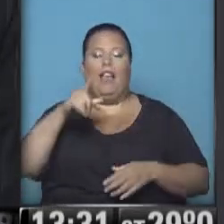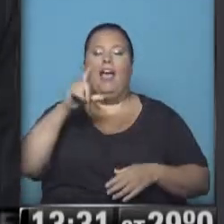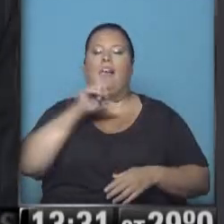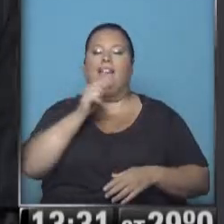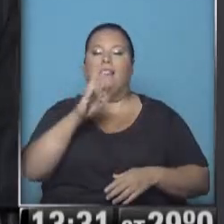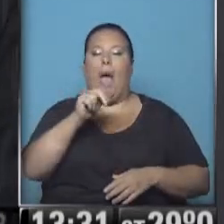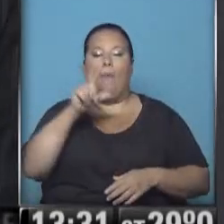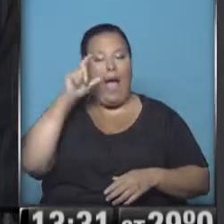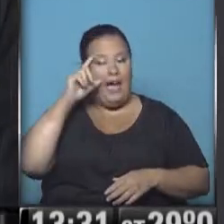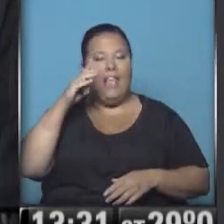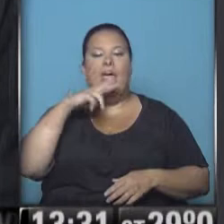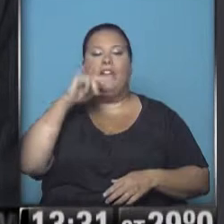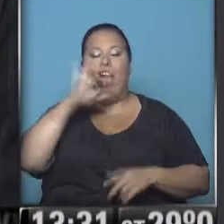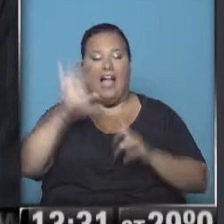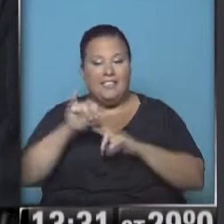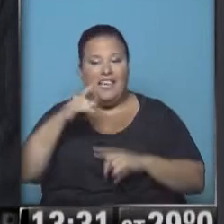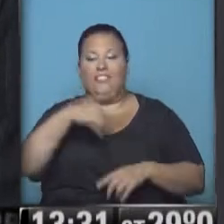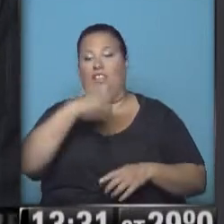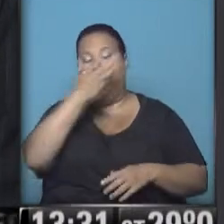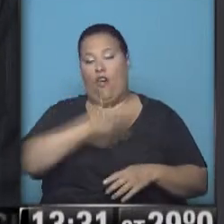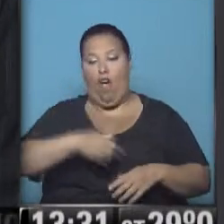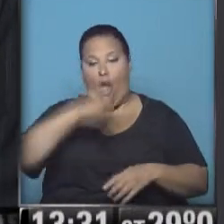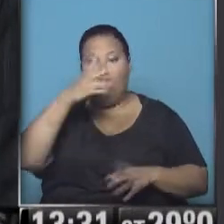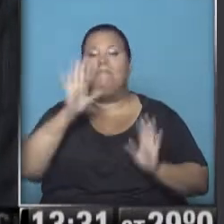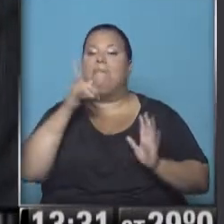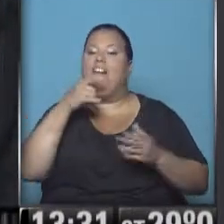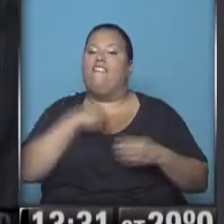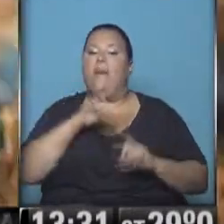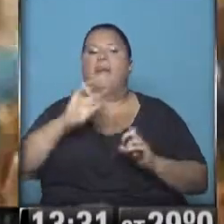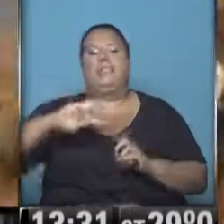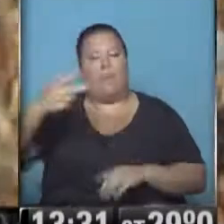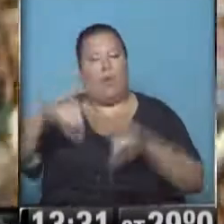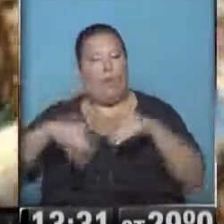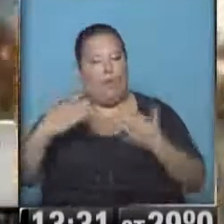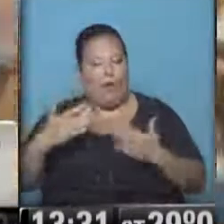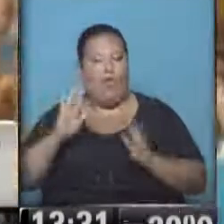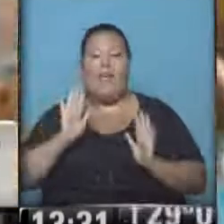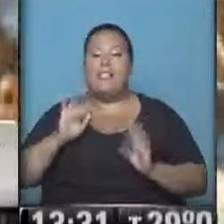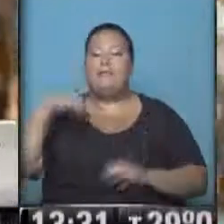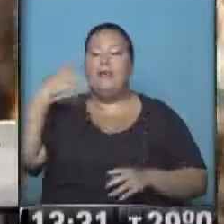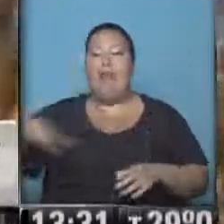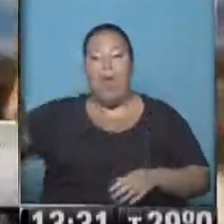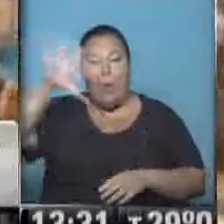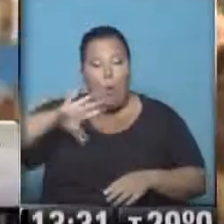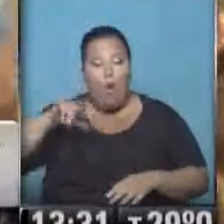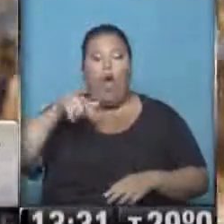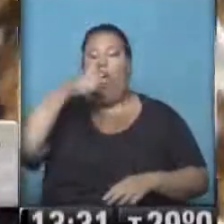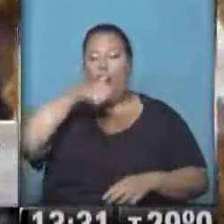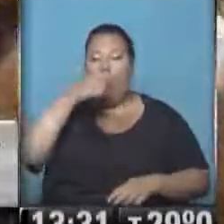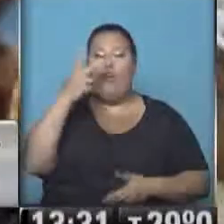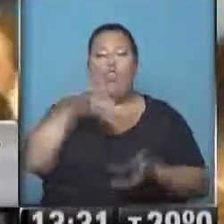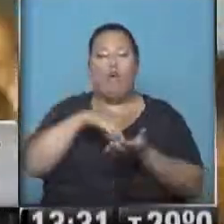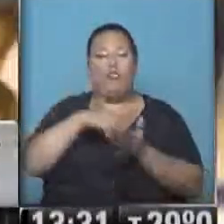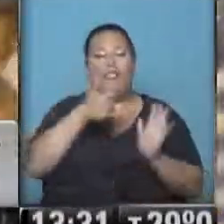candidato del oficialismo el favorito pero habría segunda vuelta con gran expectativa en la región el domingo